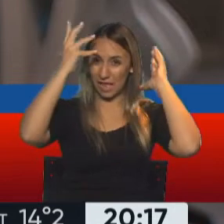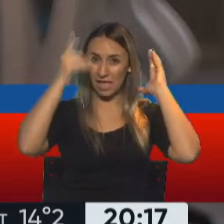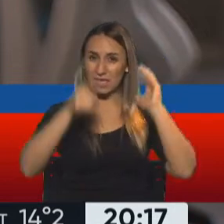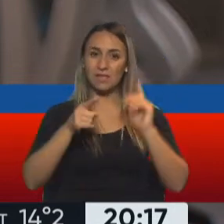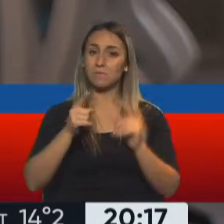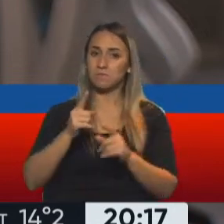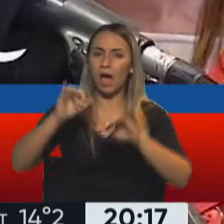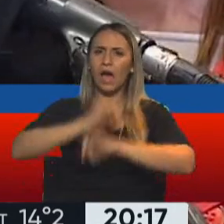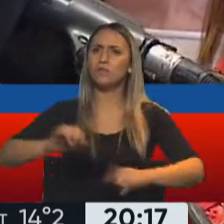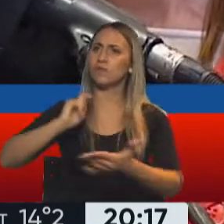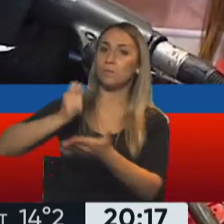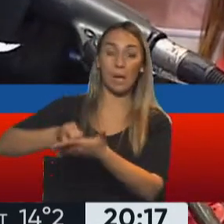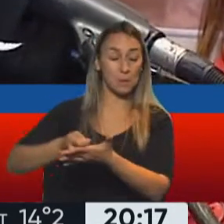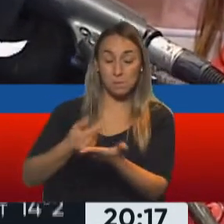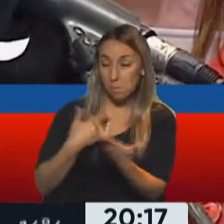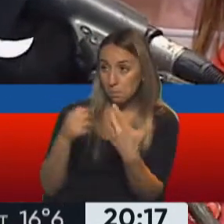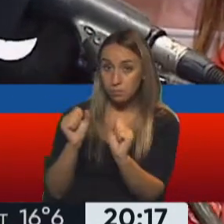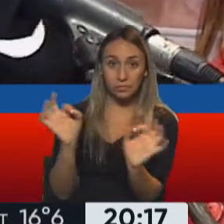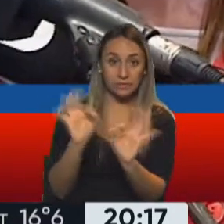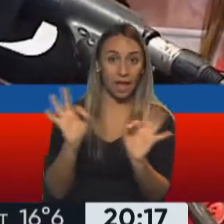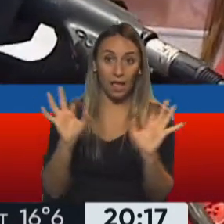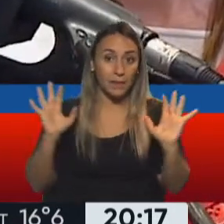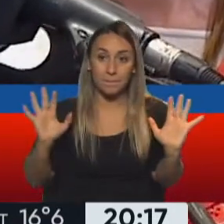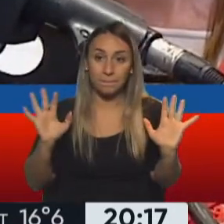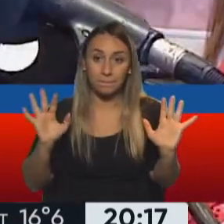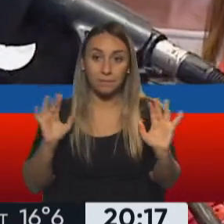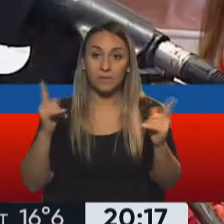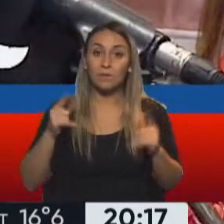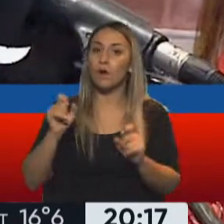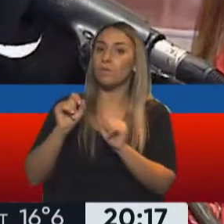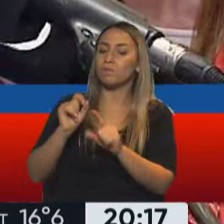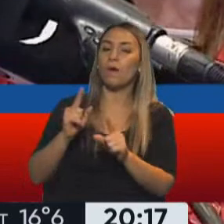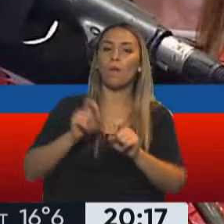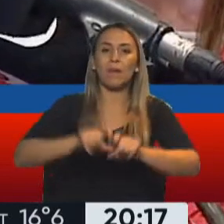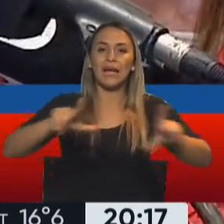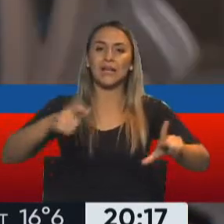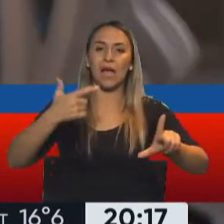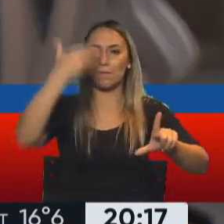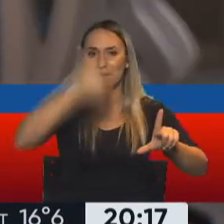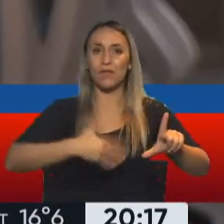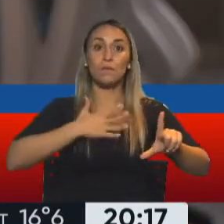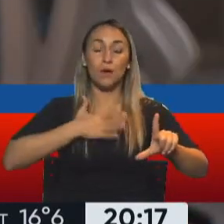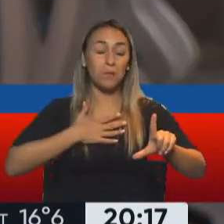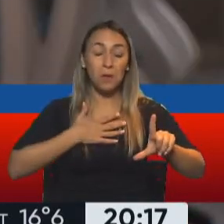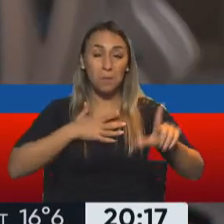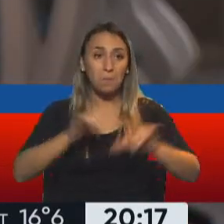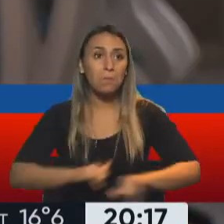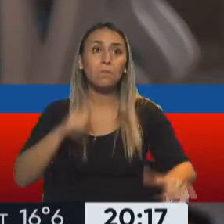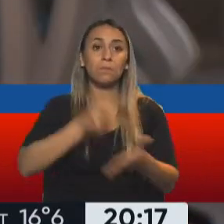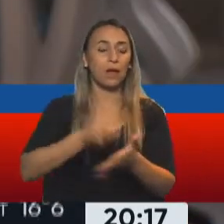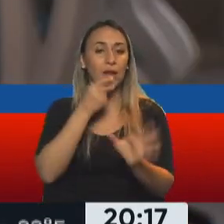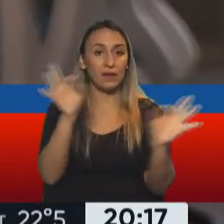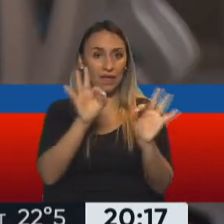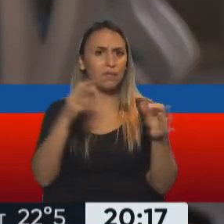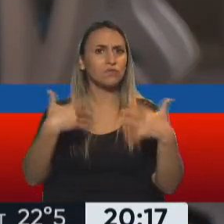desde nuestra herramienta y tampoco desde la biblioteca no hay desde su página personal y la izquierda tiene mucha actividad en redes